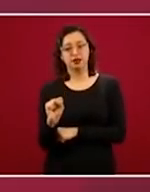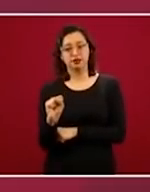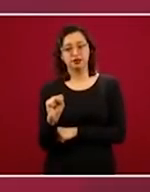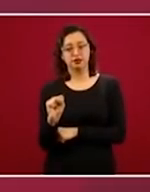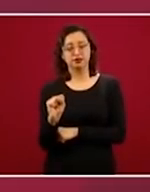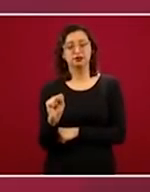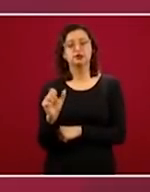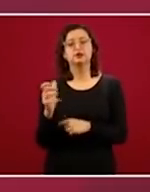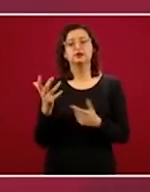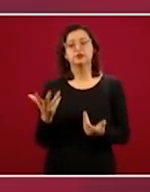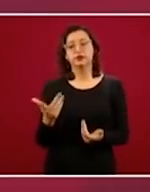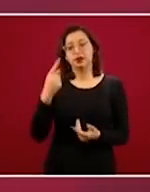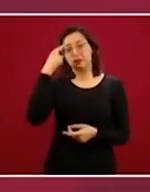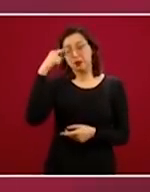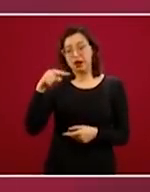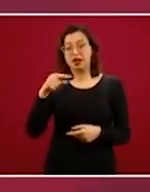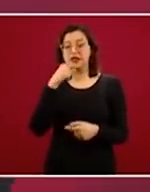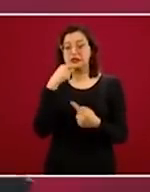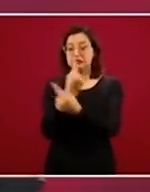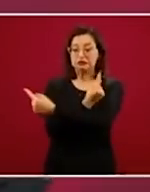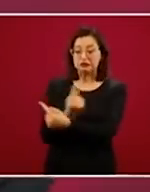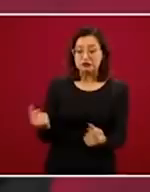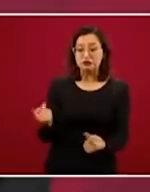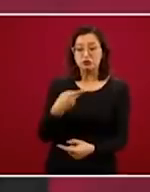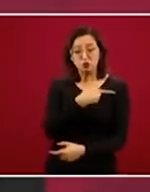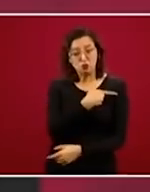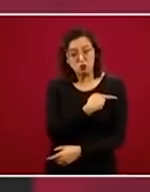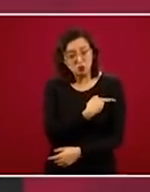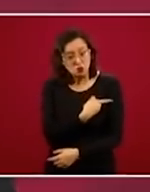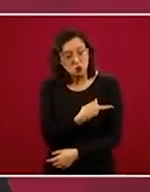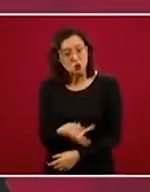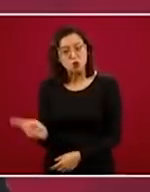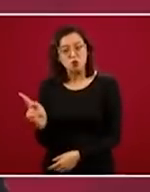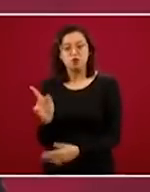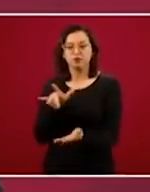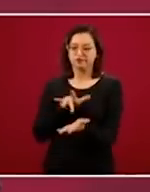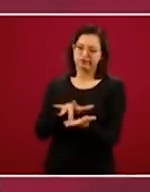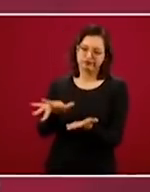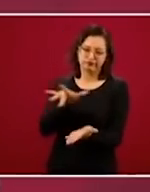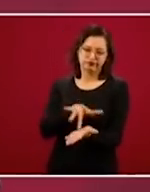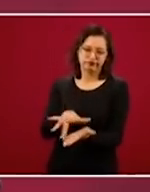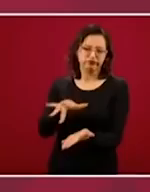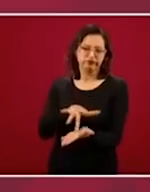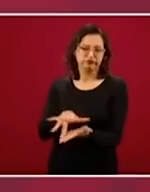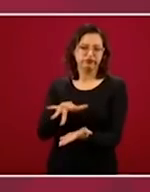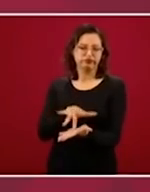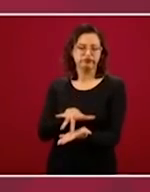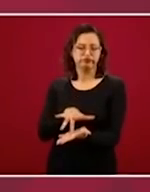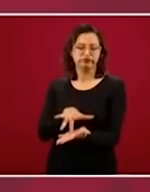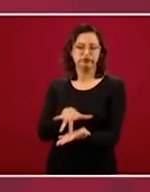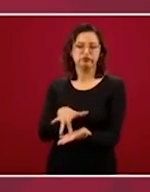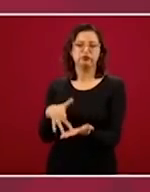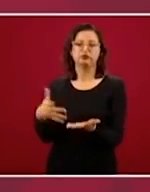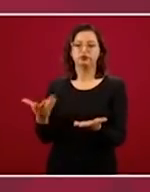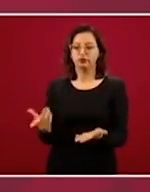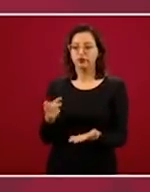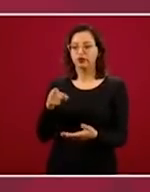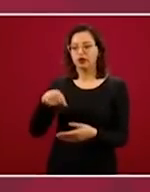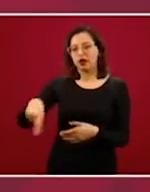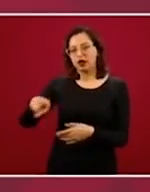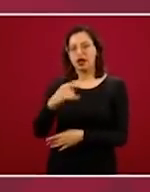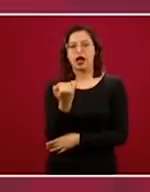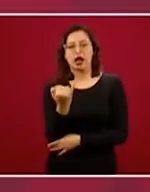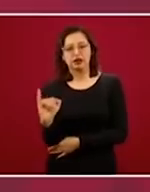para que los más pobres tengan un apoyo si están en